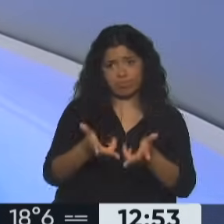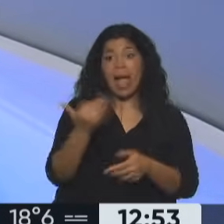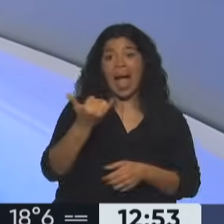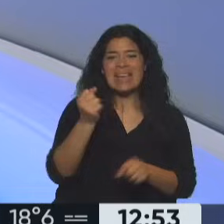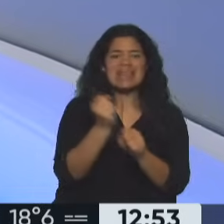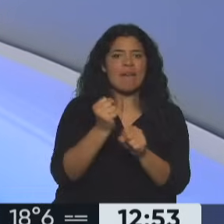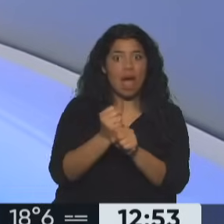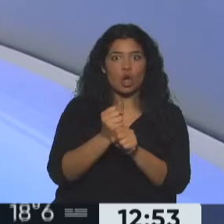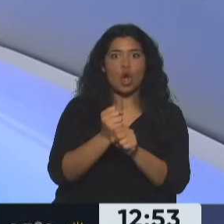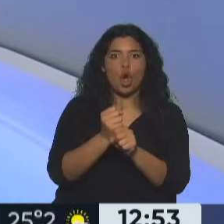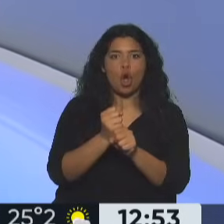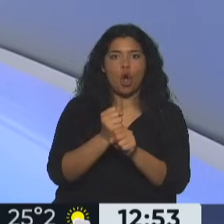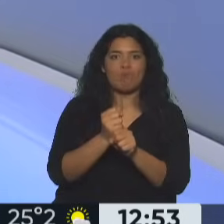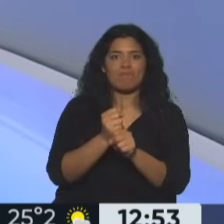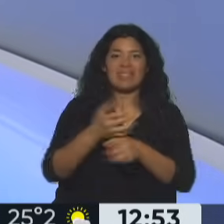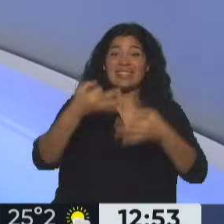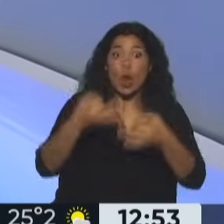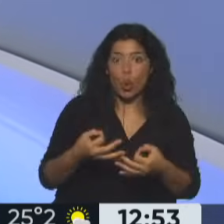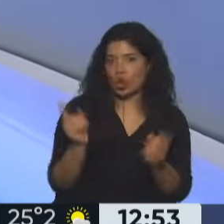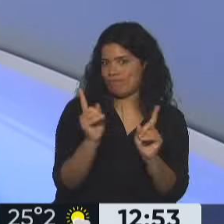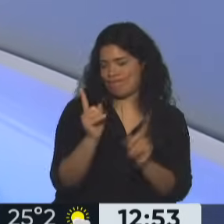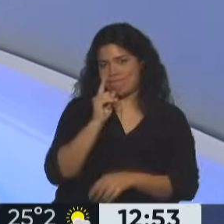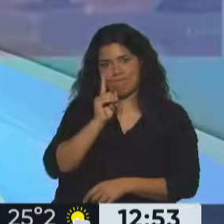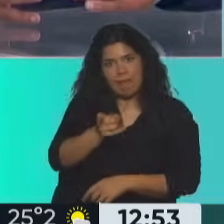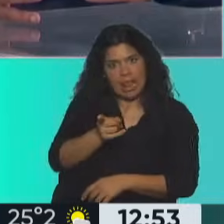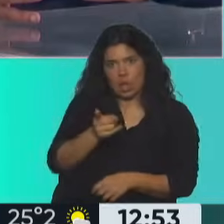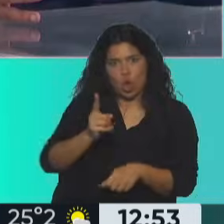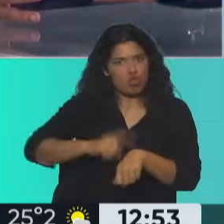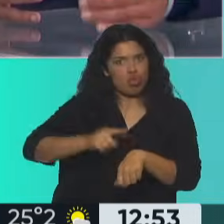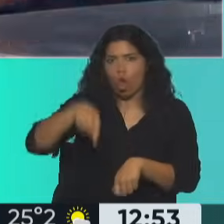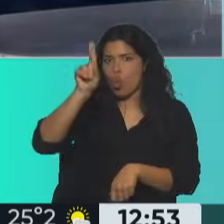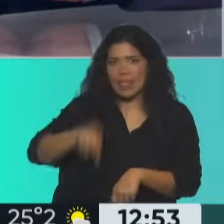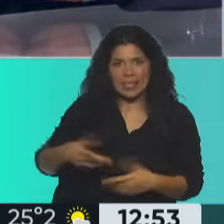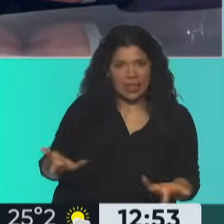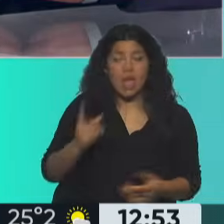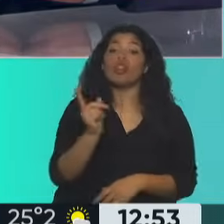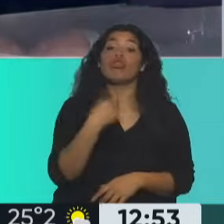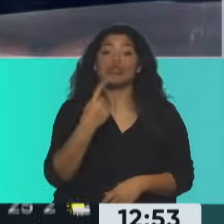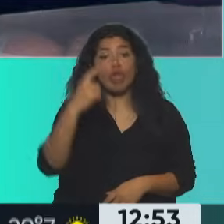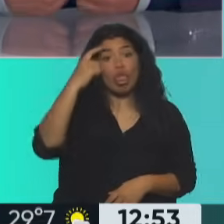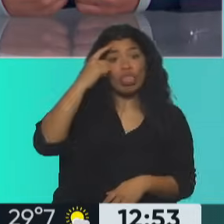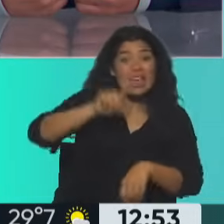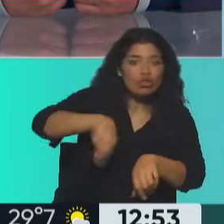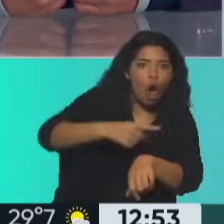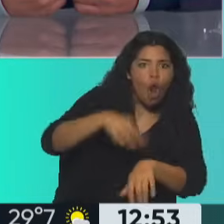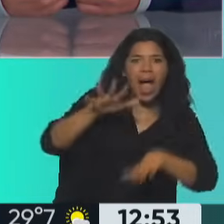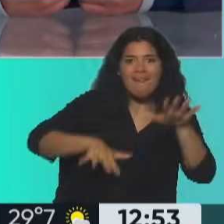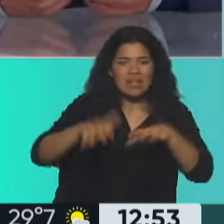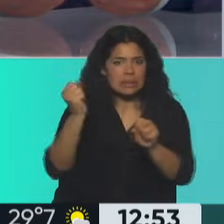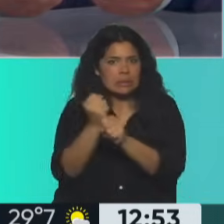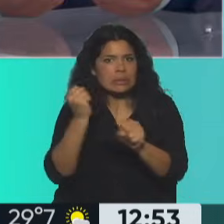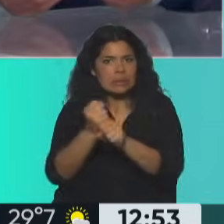los chicos estamos trabajando Entre 10 12 14 nosotros que jornada laboral